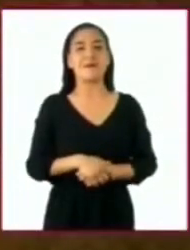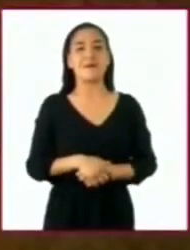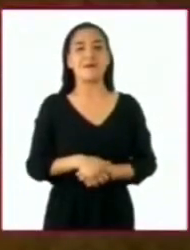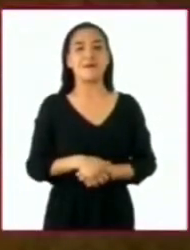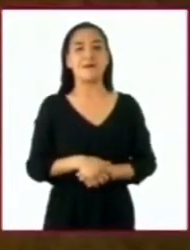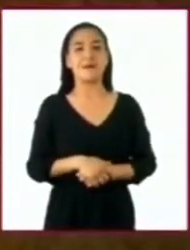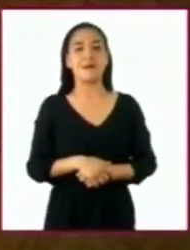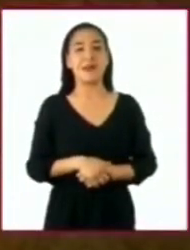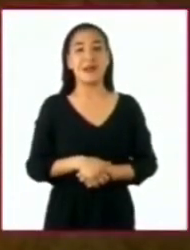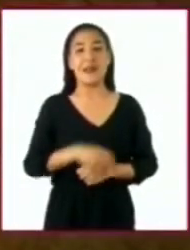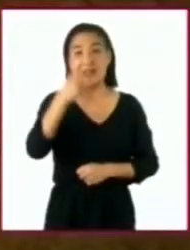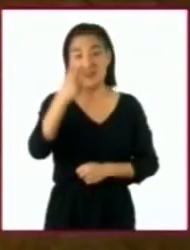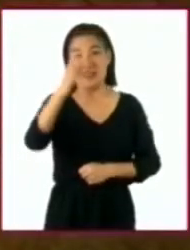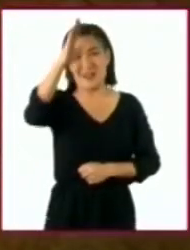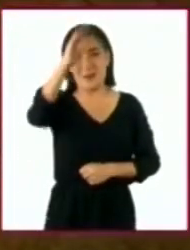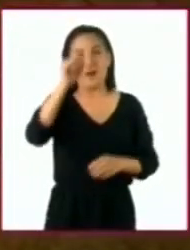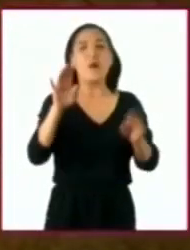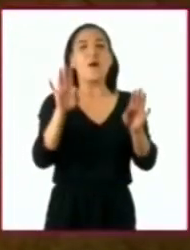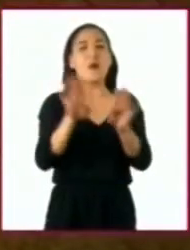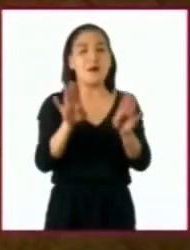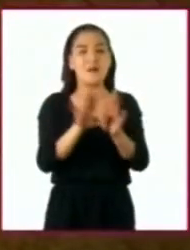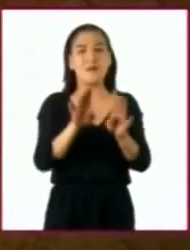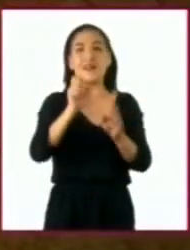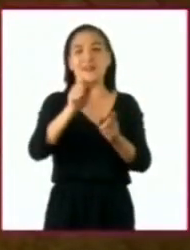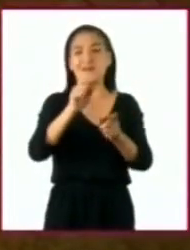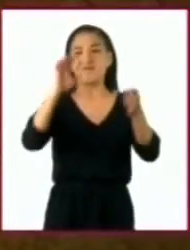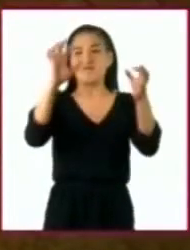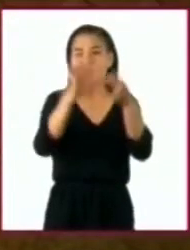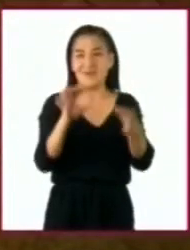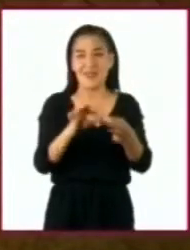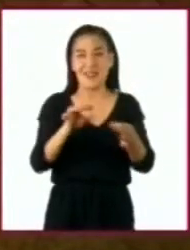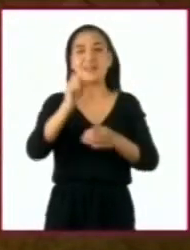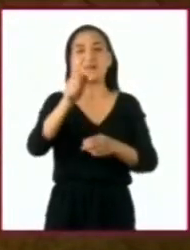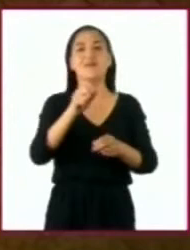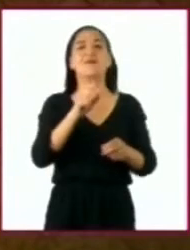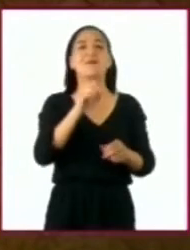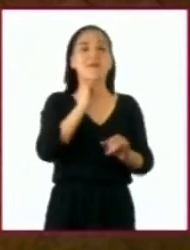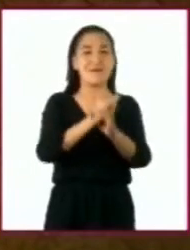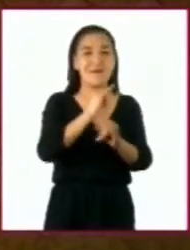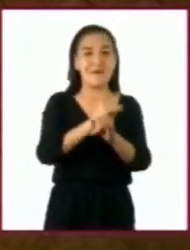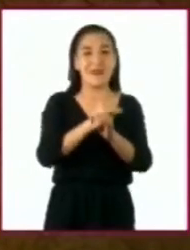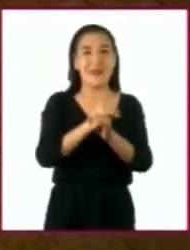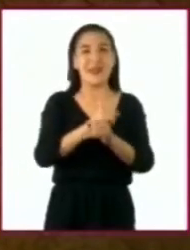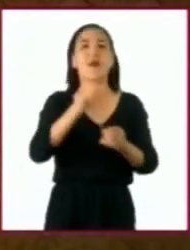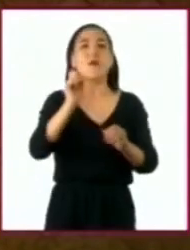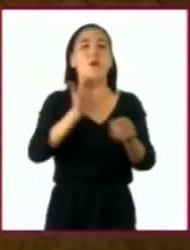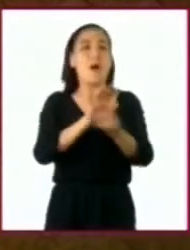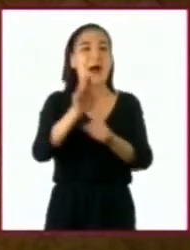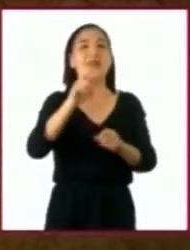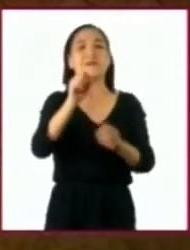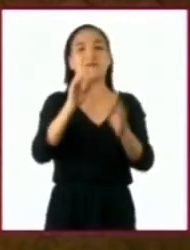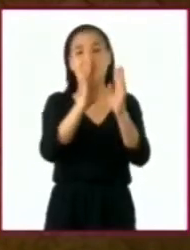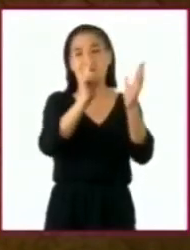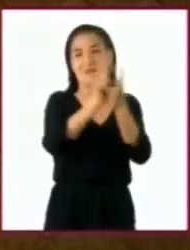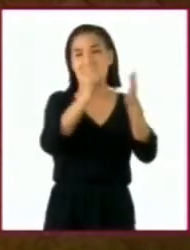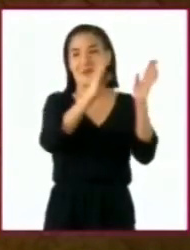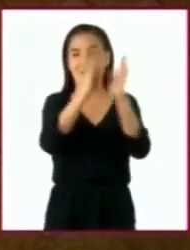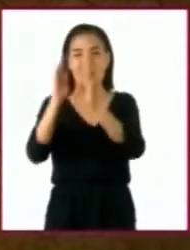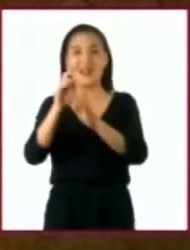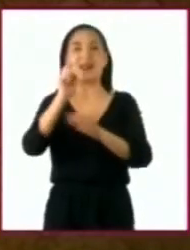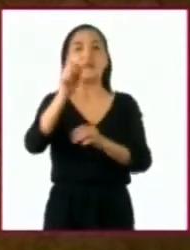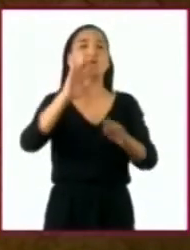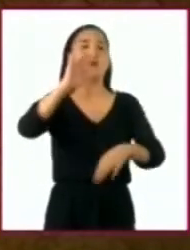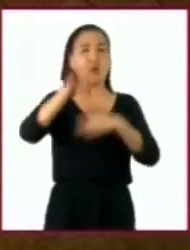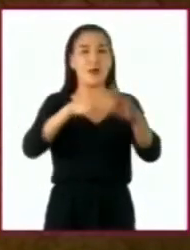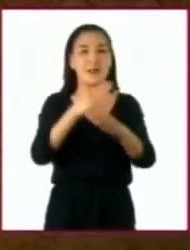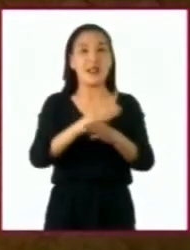De acuerdo con la descripción que se hace en la página electrónica de la Biblioteca Digital Mundial, al Códice Huejotzingo